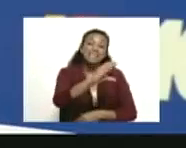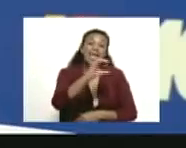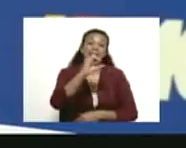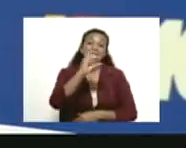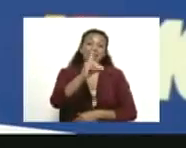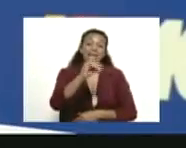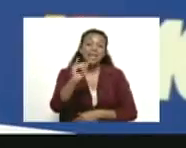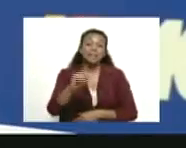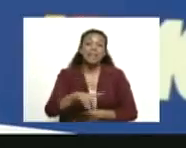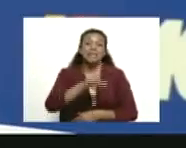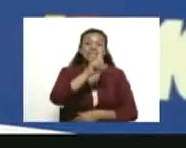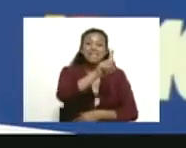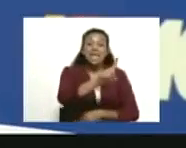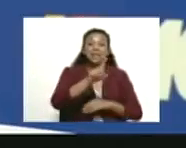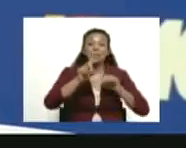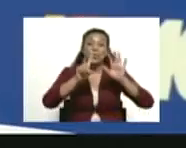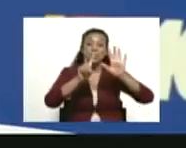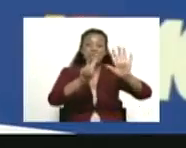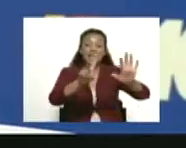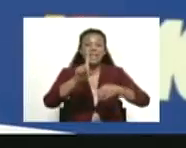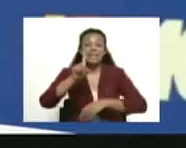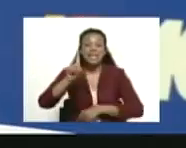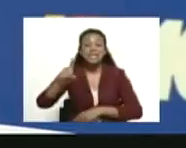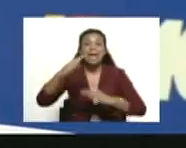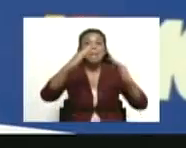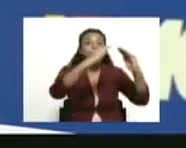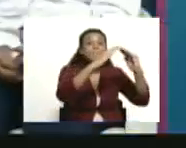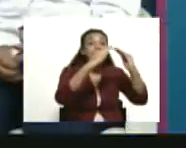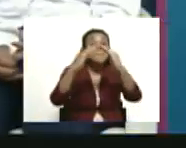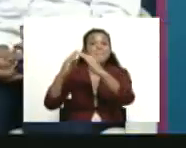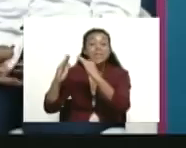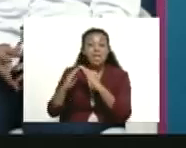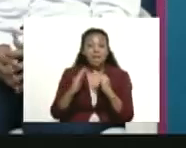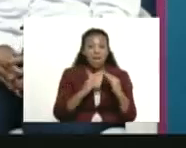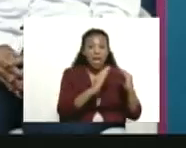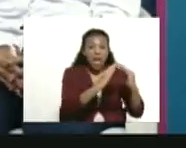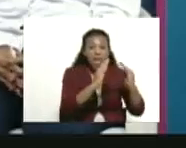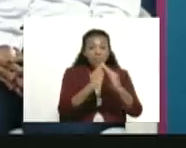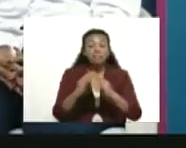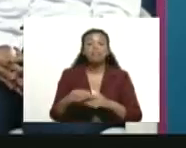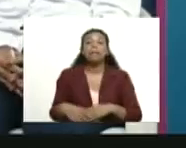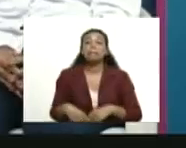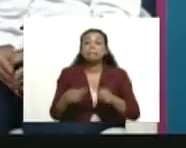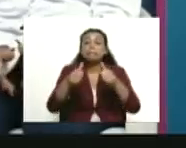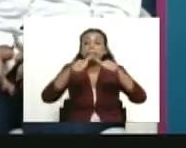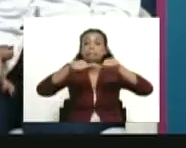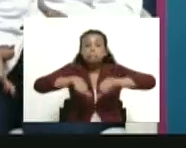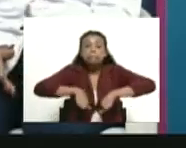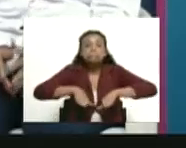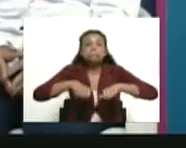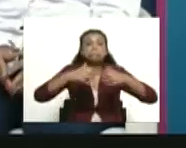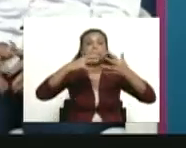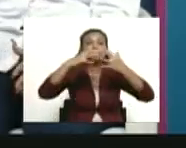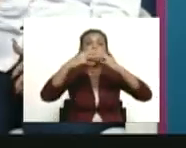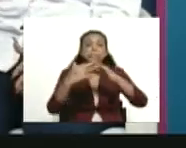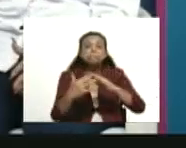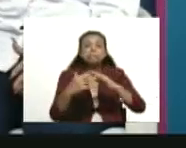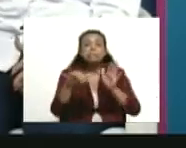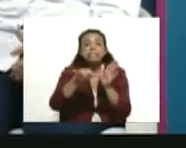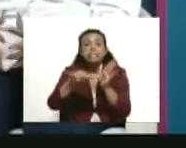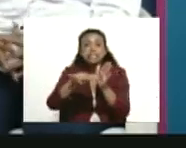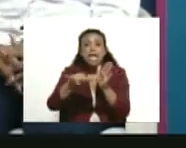a 176 viviendas, me dicen. Sí, también fueron recuperadas unas viviendas allí cerca